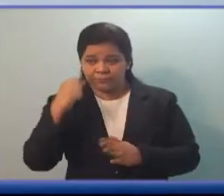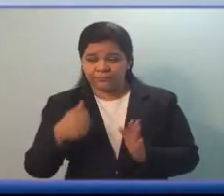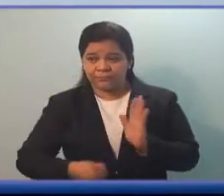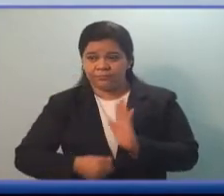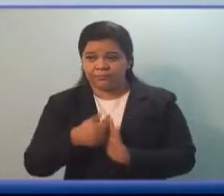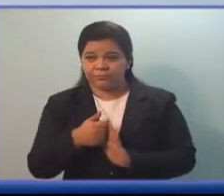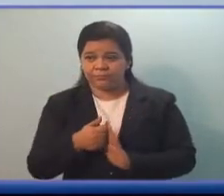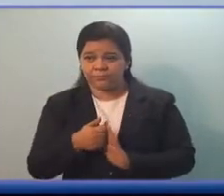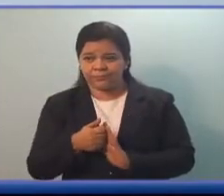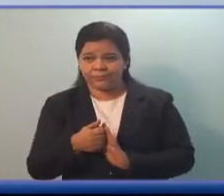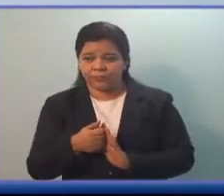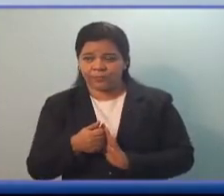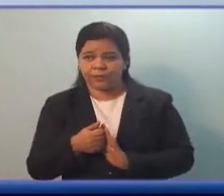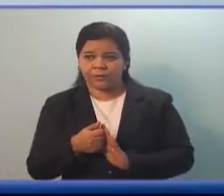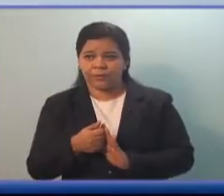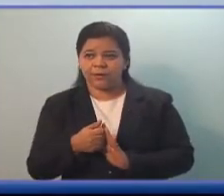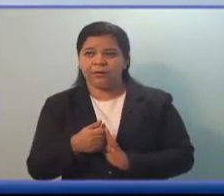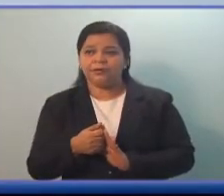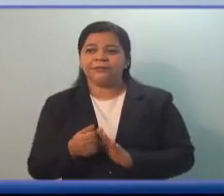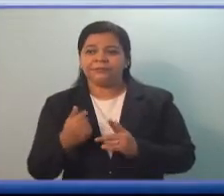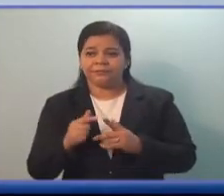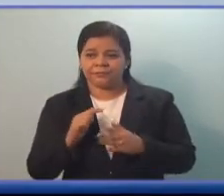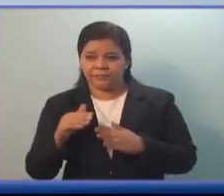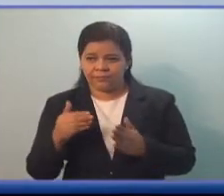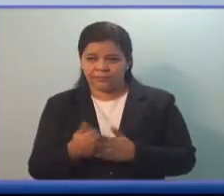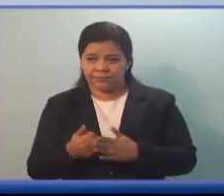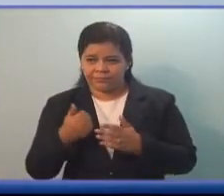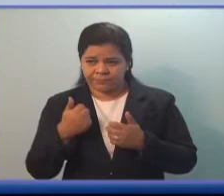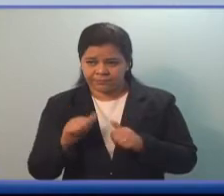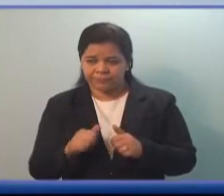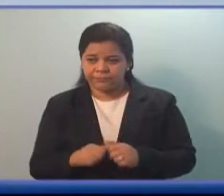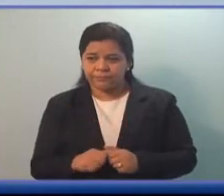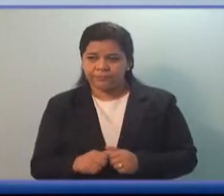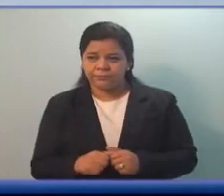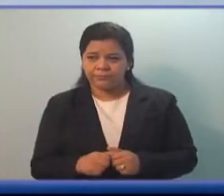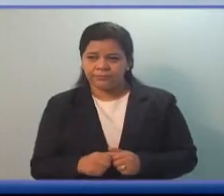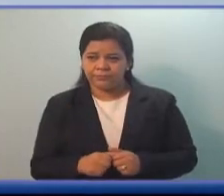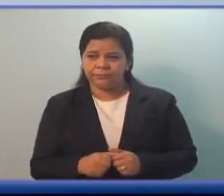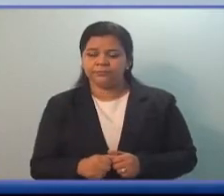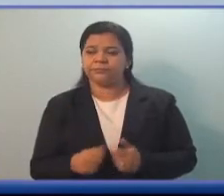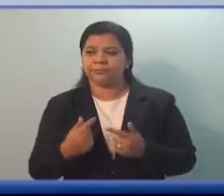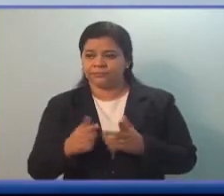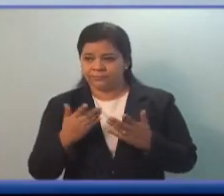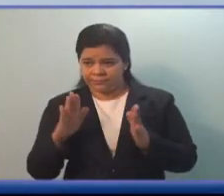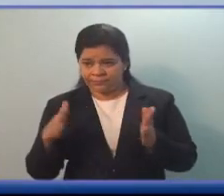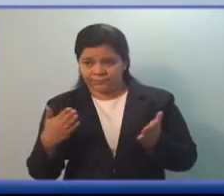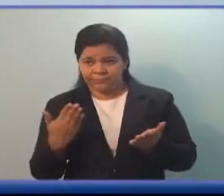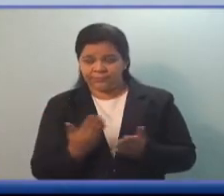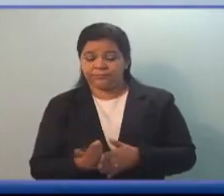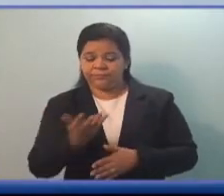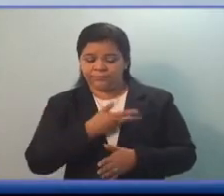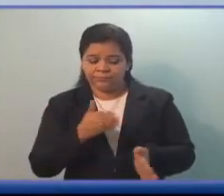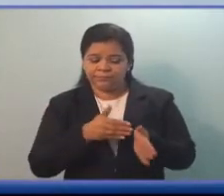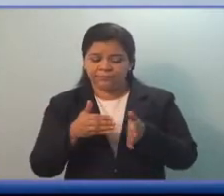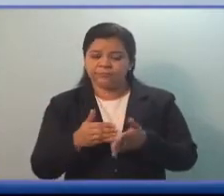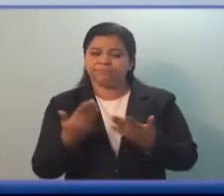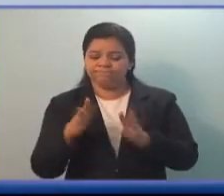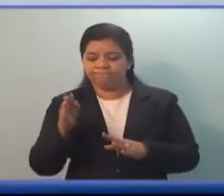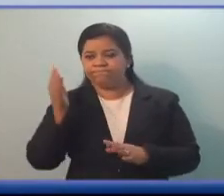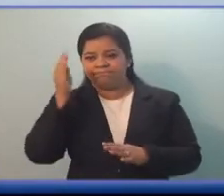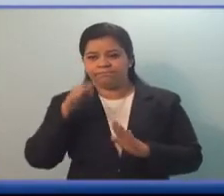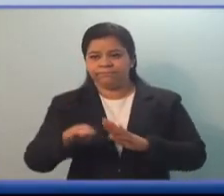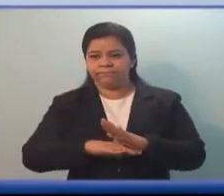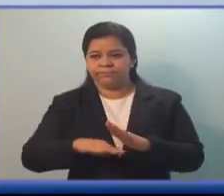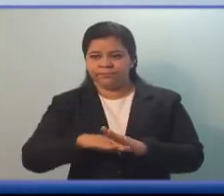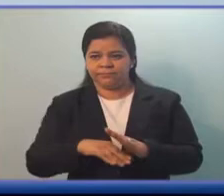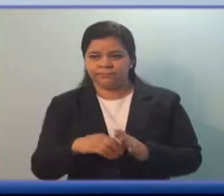organismos, funcionarios, y eso de alguna manera me da a mi base inicialmente para decirle, mire, yo